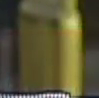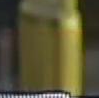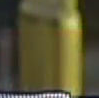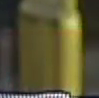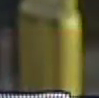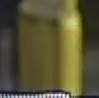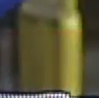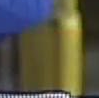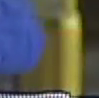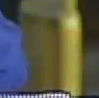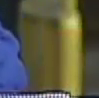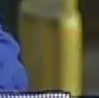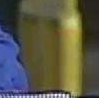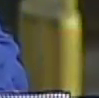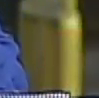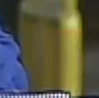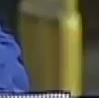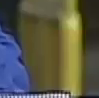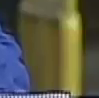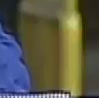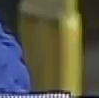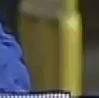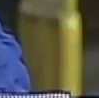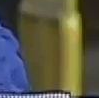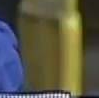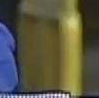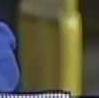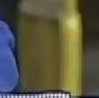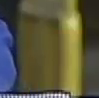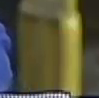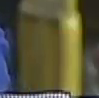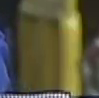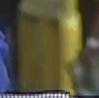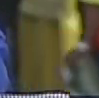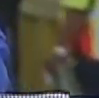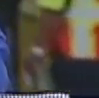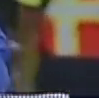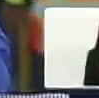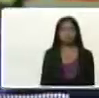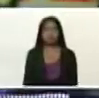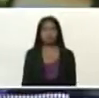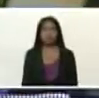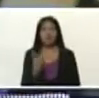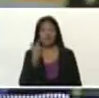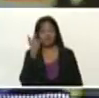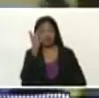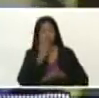Yelitza, Monaga, adelante, patria amada. Aquí tengo, mira, el documento